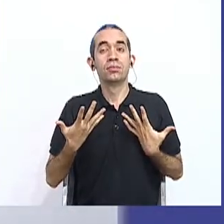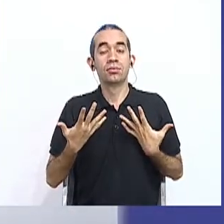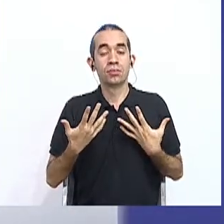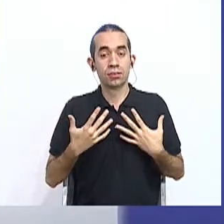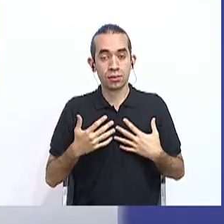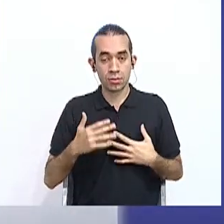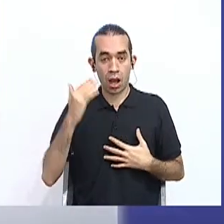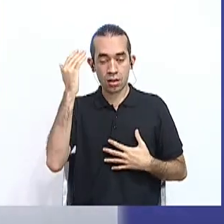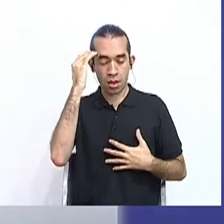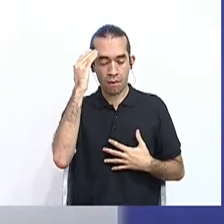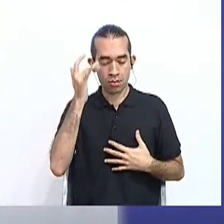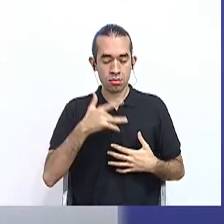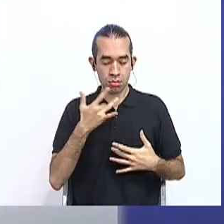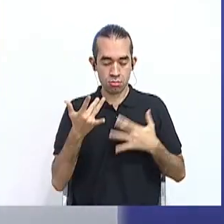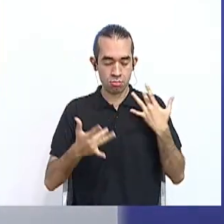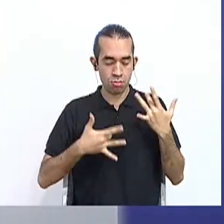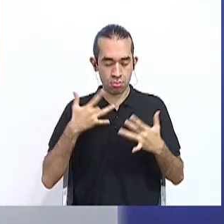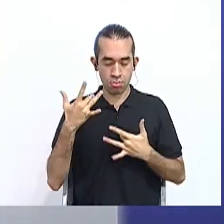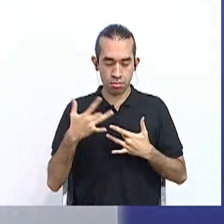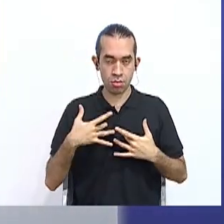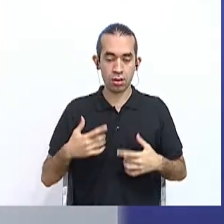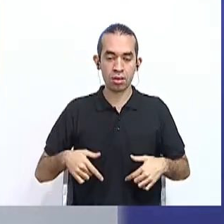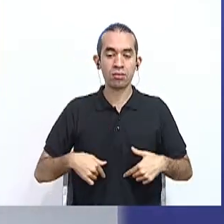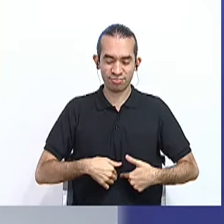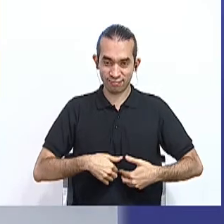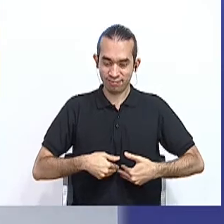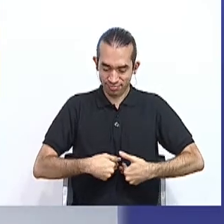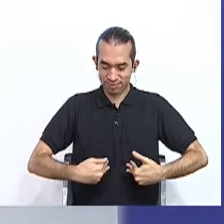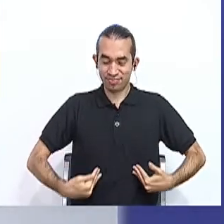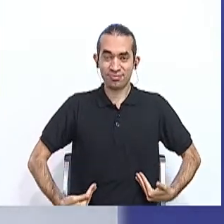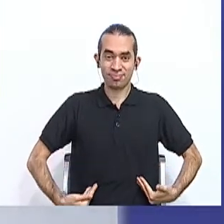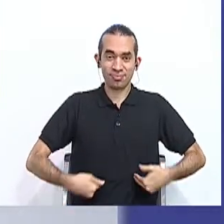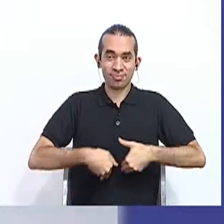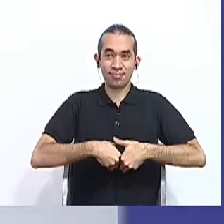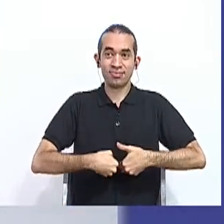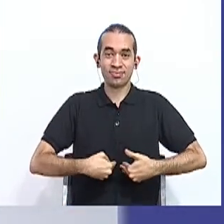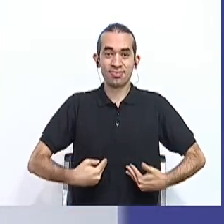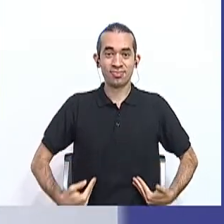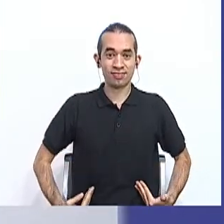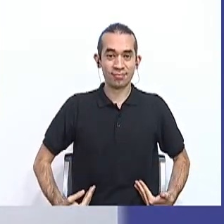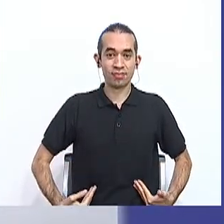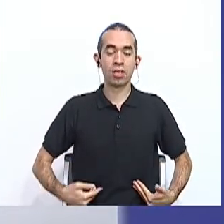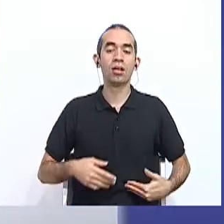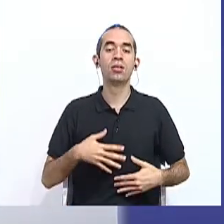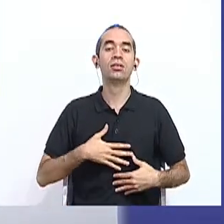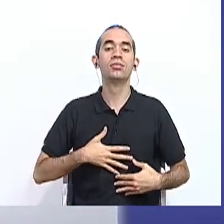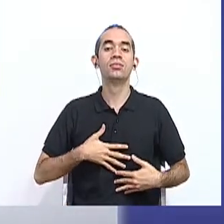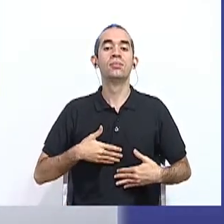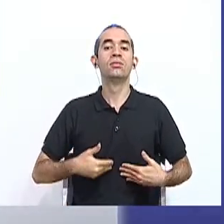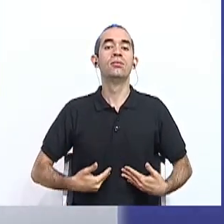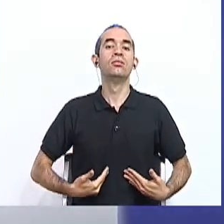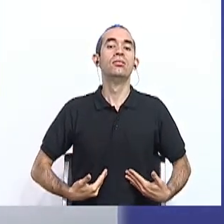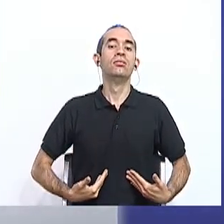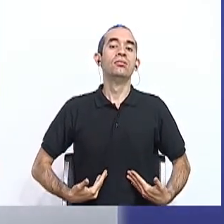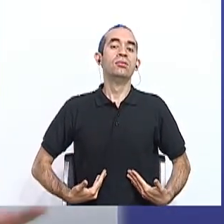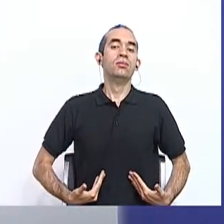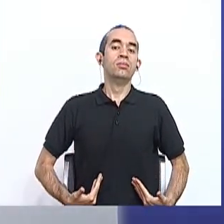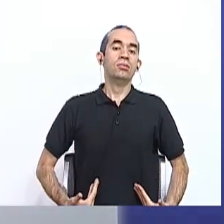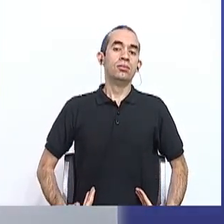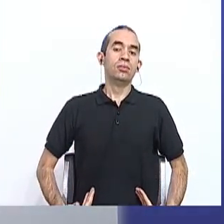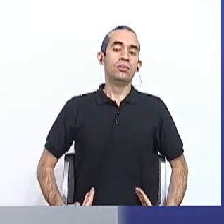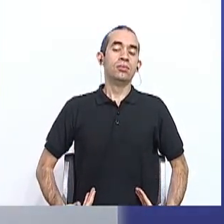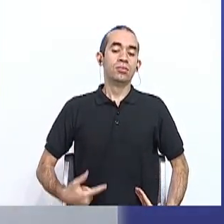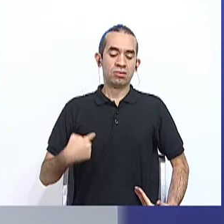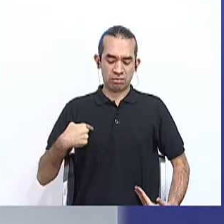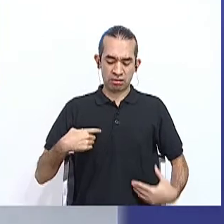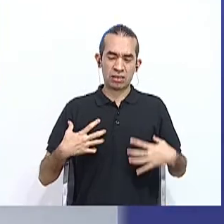decía, consciente? ¿Qué pasa con el diafragma? El diafragma desciende. ¿Y qué pasa entonces con el volumen de nuestros